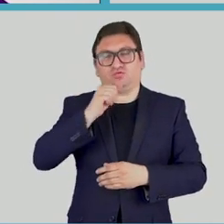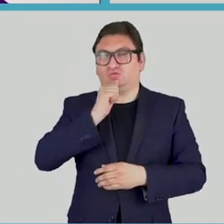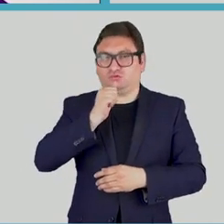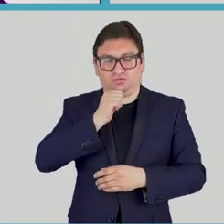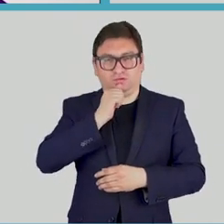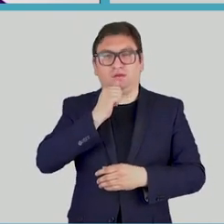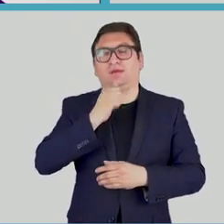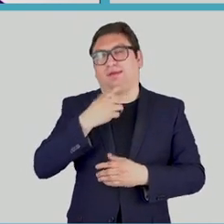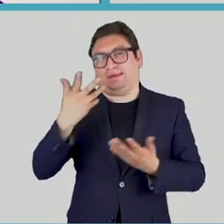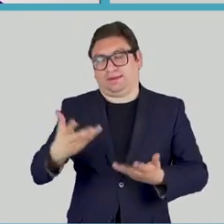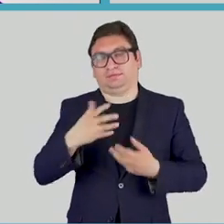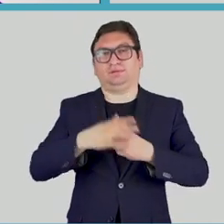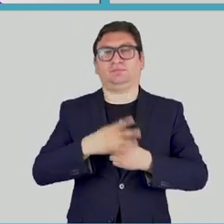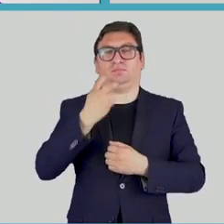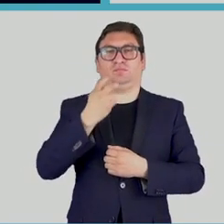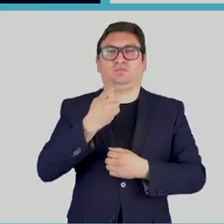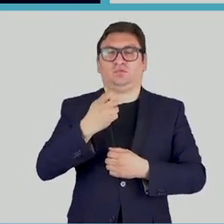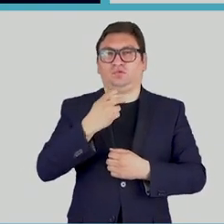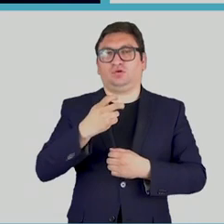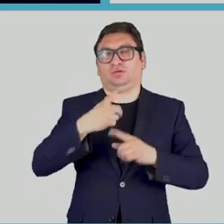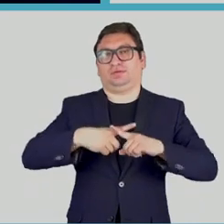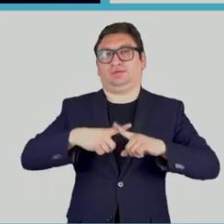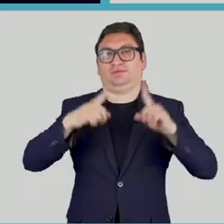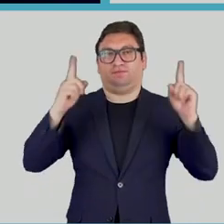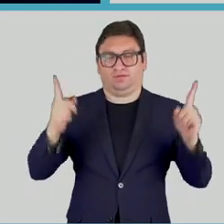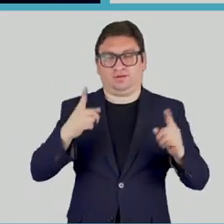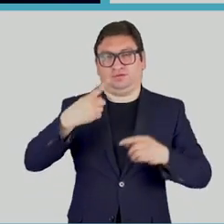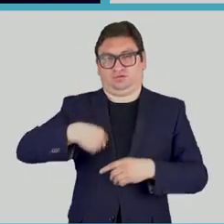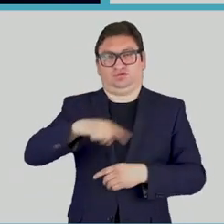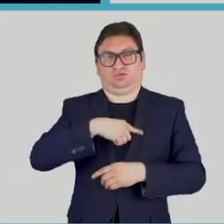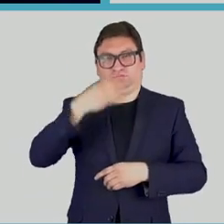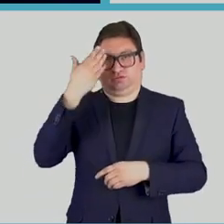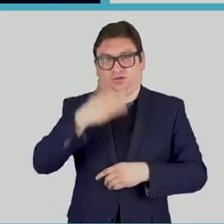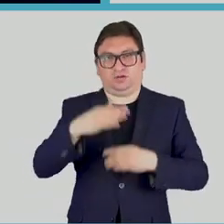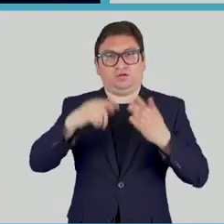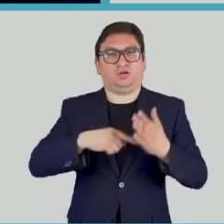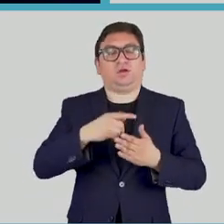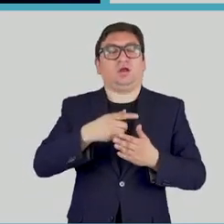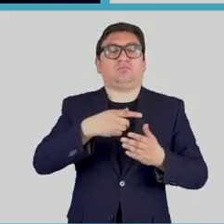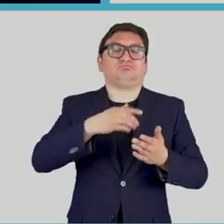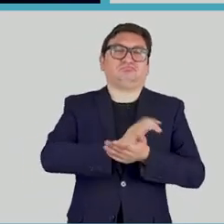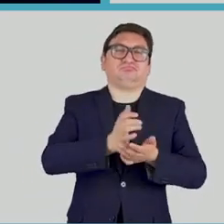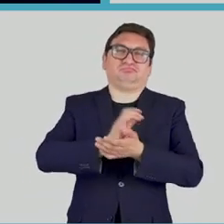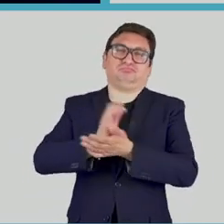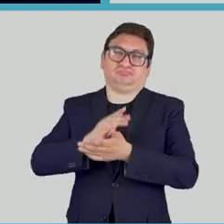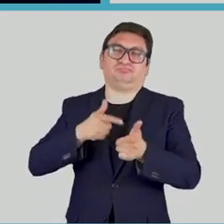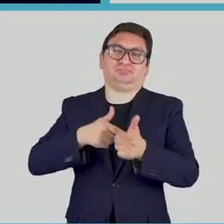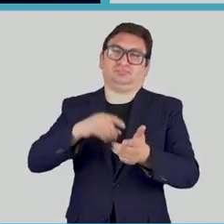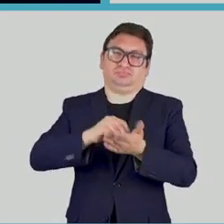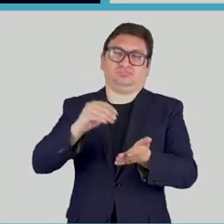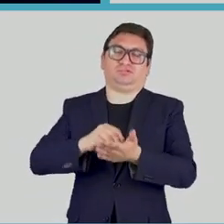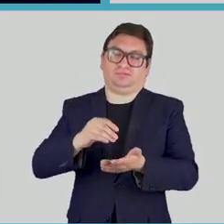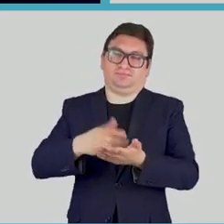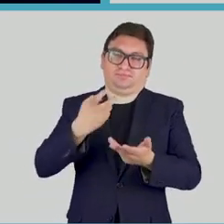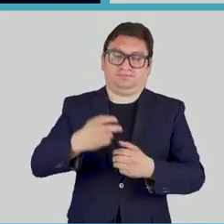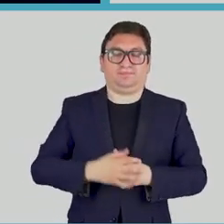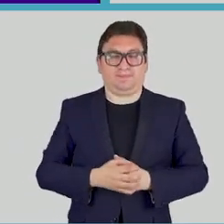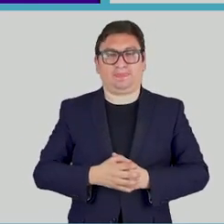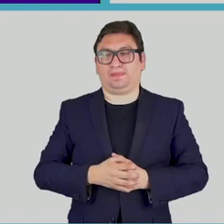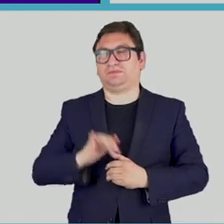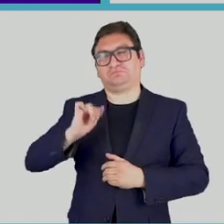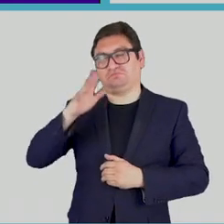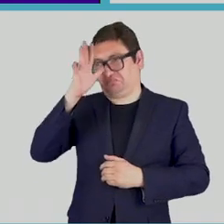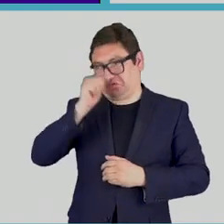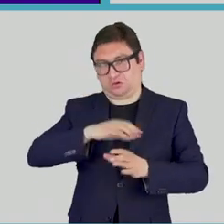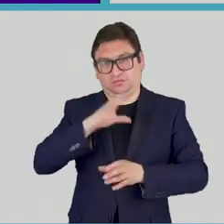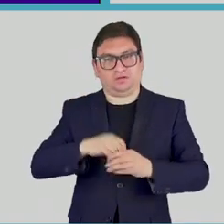No ha logrado generar este fenómeno y a diferencia de eso lo que tenemos son grandes espacios de discriminación en la sociedad Totalmente de acuerdo